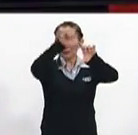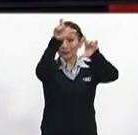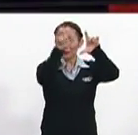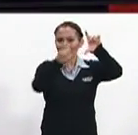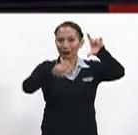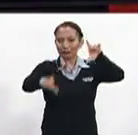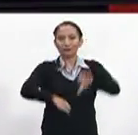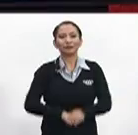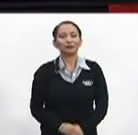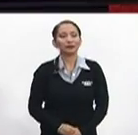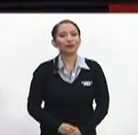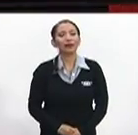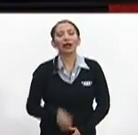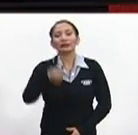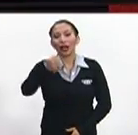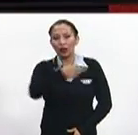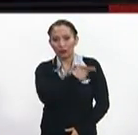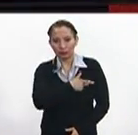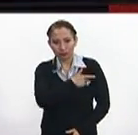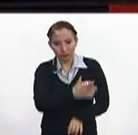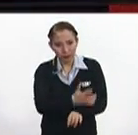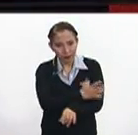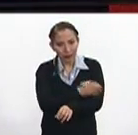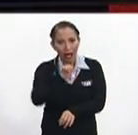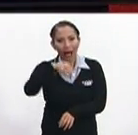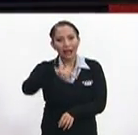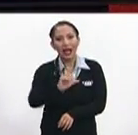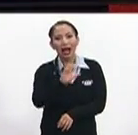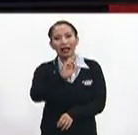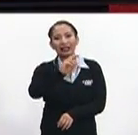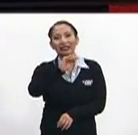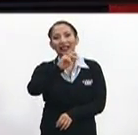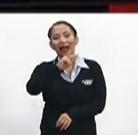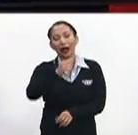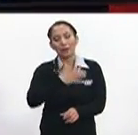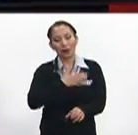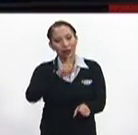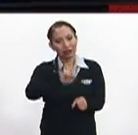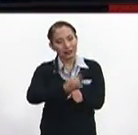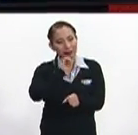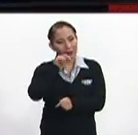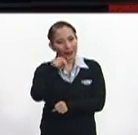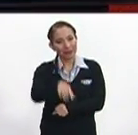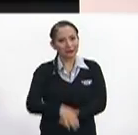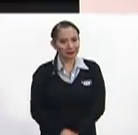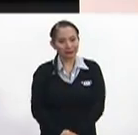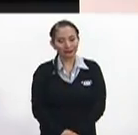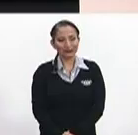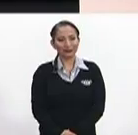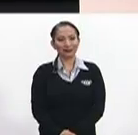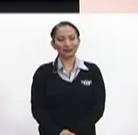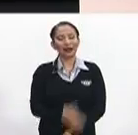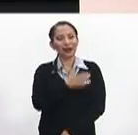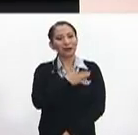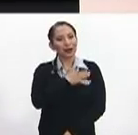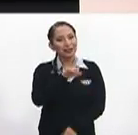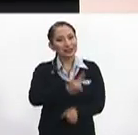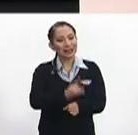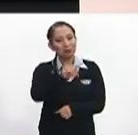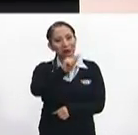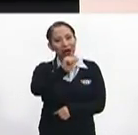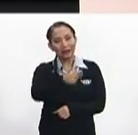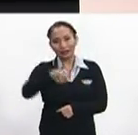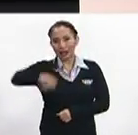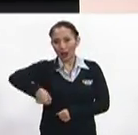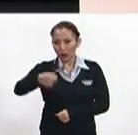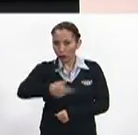República Mexicana. Saludo con gusto a mi compañera Ana Cristina Olvera. Ana Cris, muy buenos días también para ti. Muy buenos días, Pati.